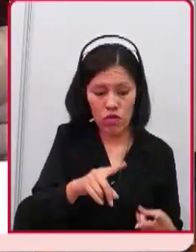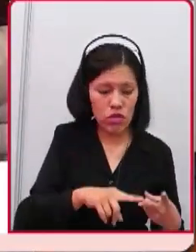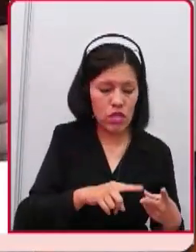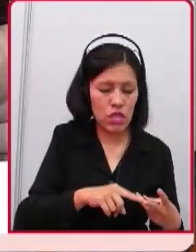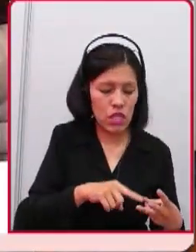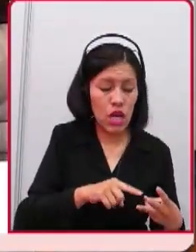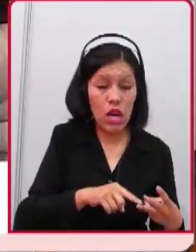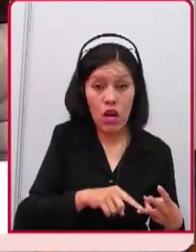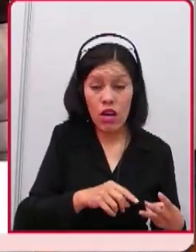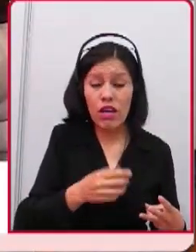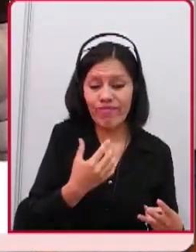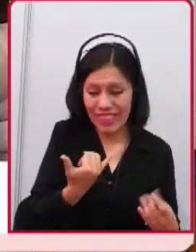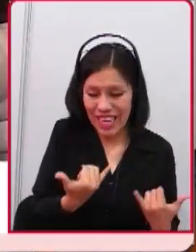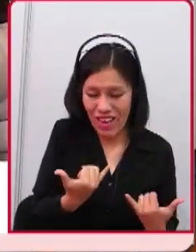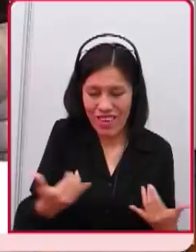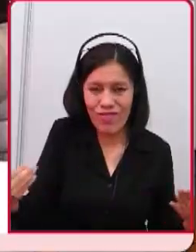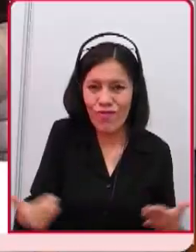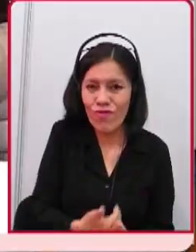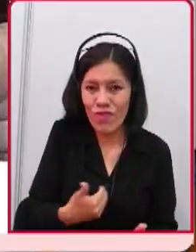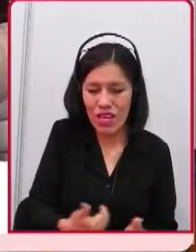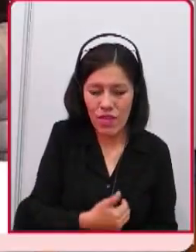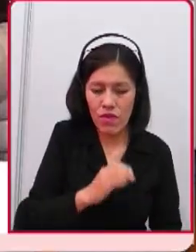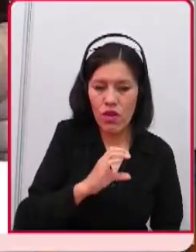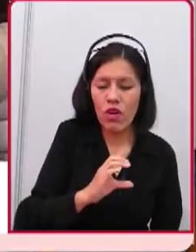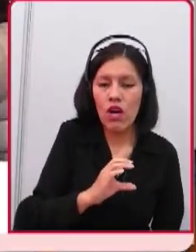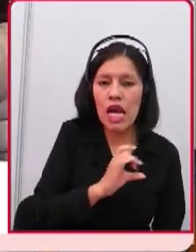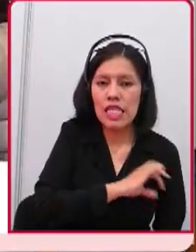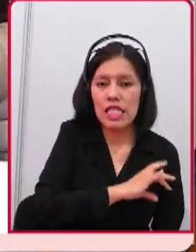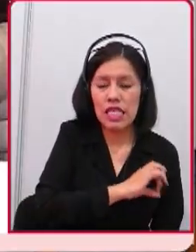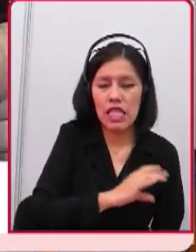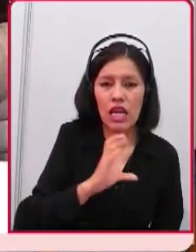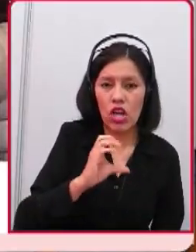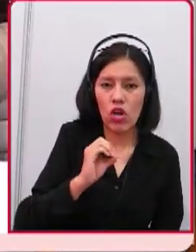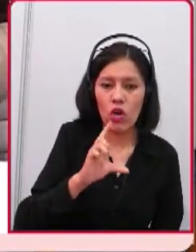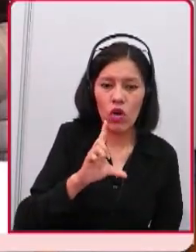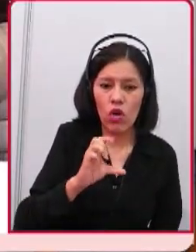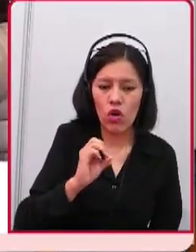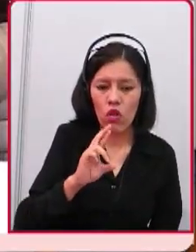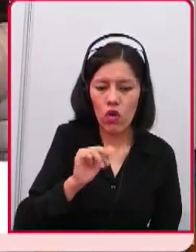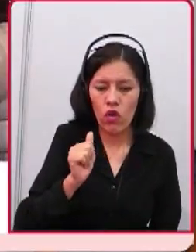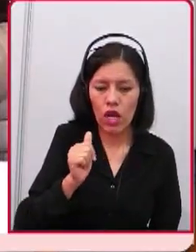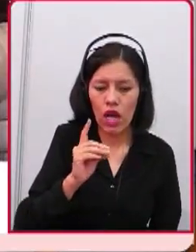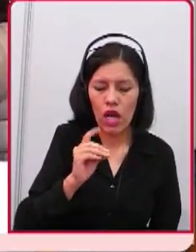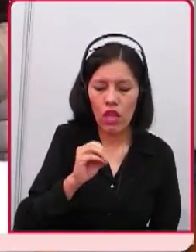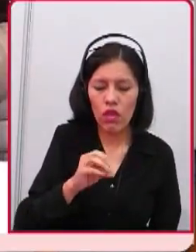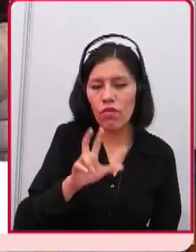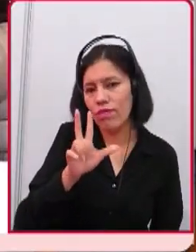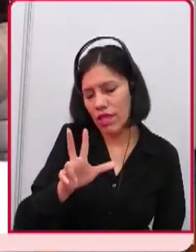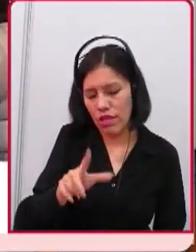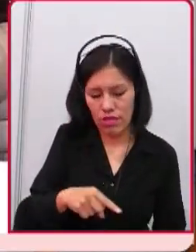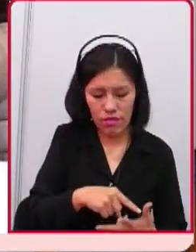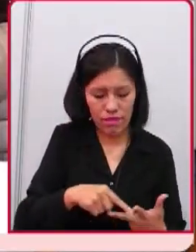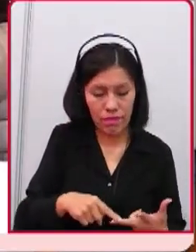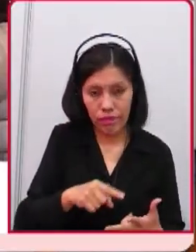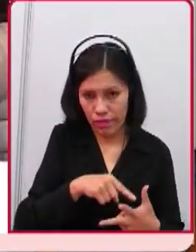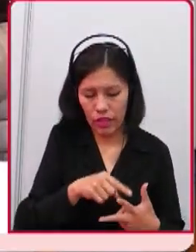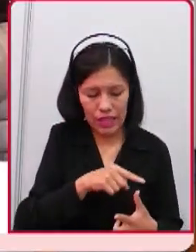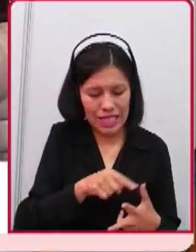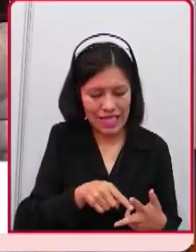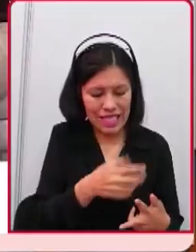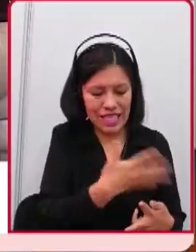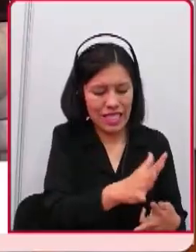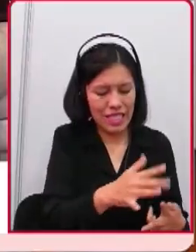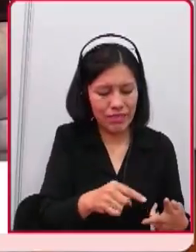bien es cierto, está en una etapa de proyecto, pero tiene mucho de esta parte de